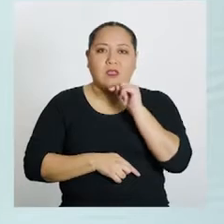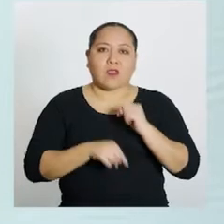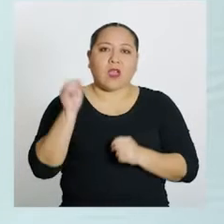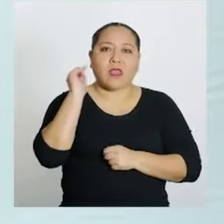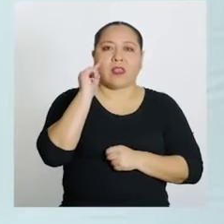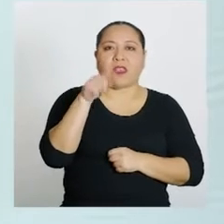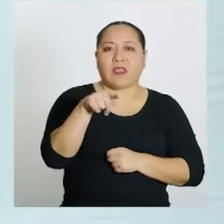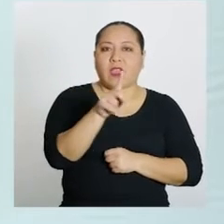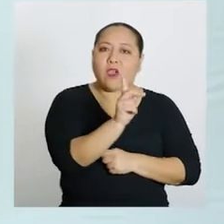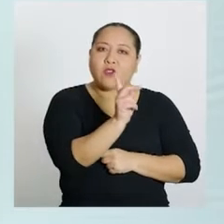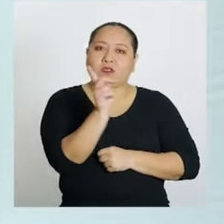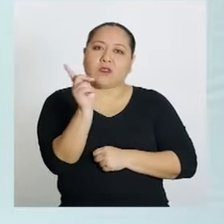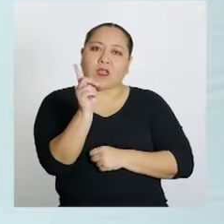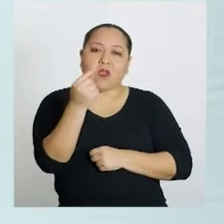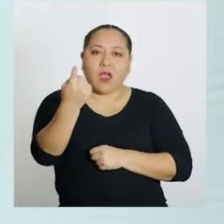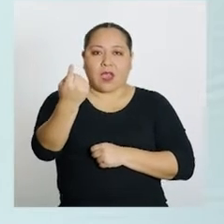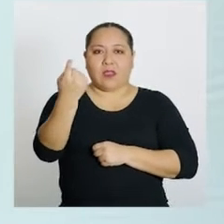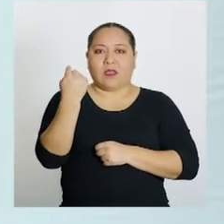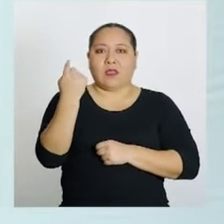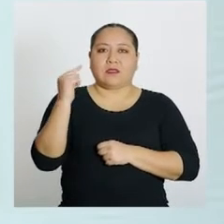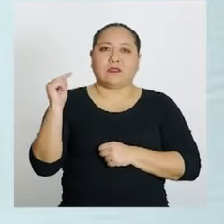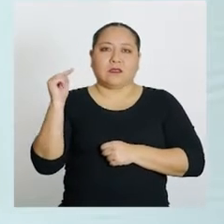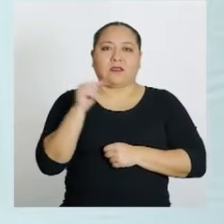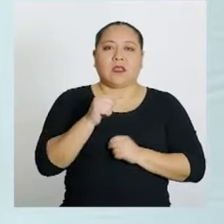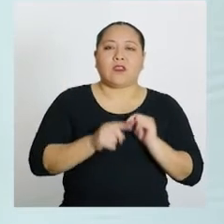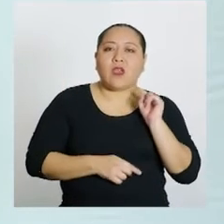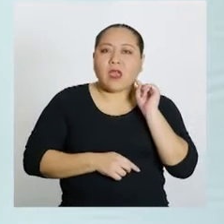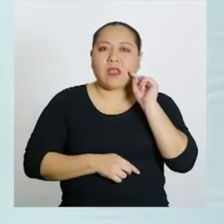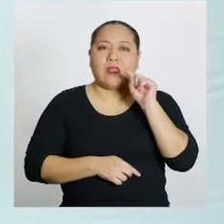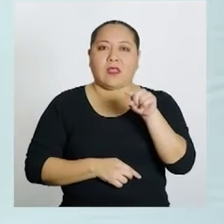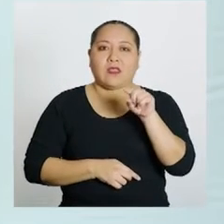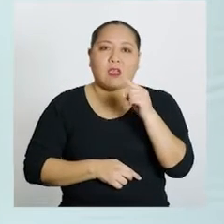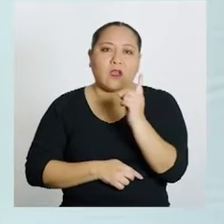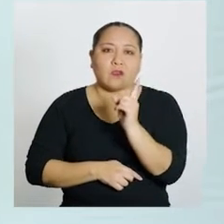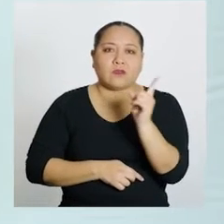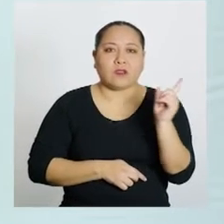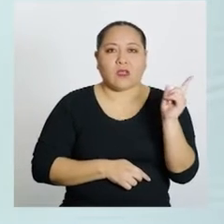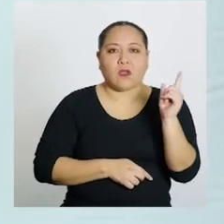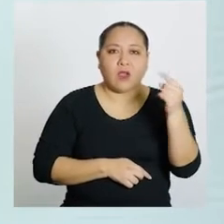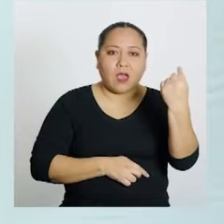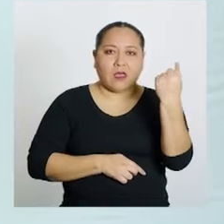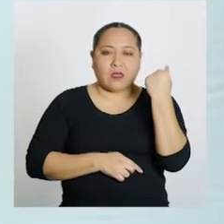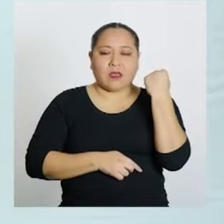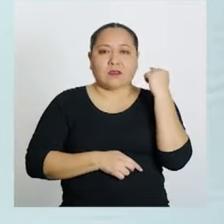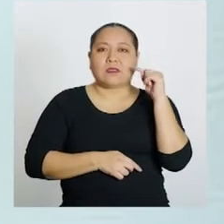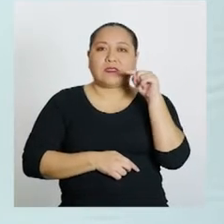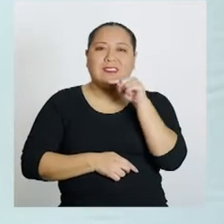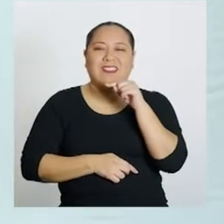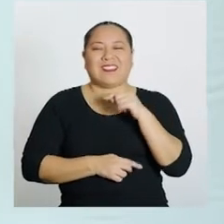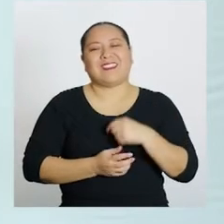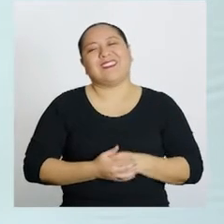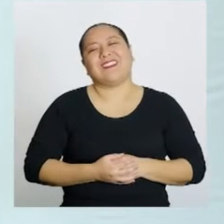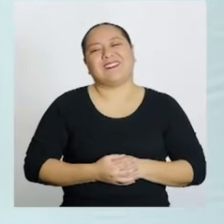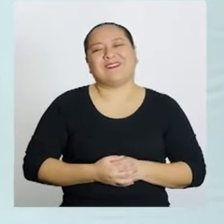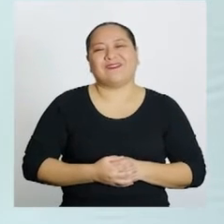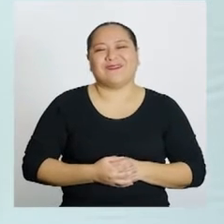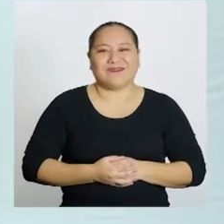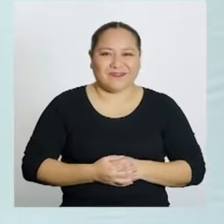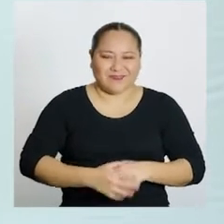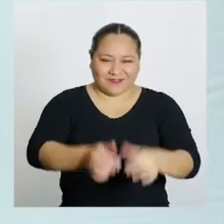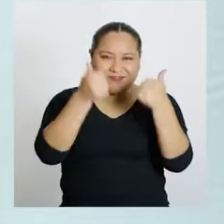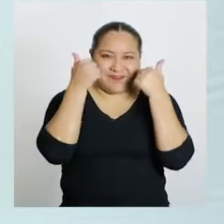atrás, centro. Adelante, costado, atrás, centro. Adelante, costado, atrás,